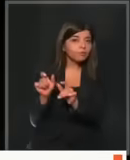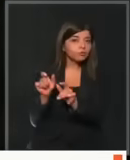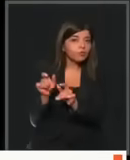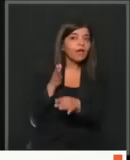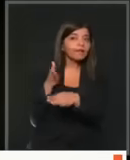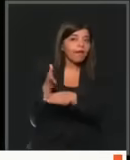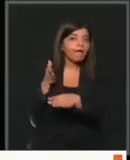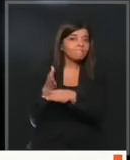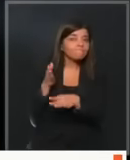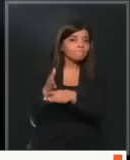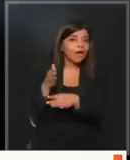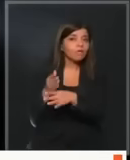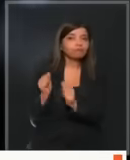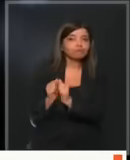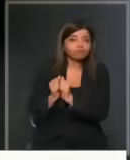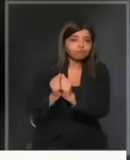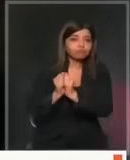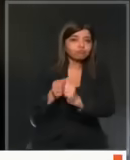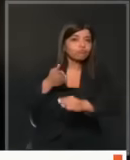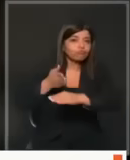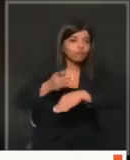misión conmigo.